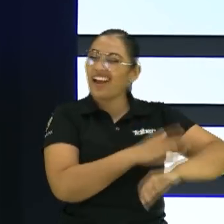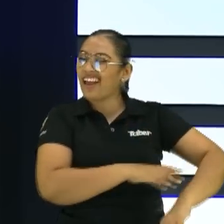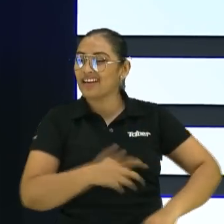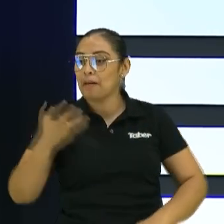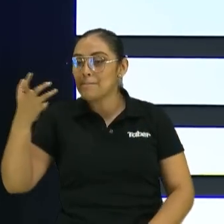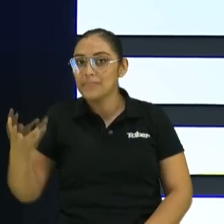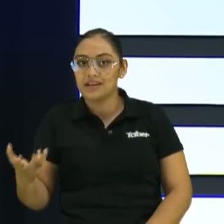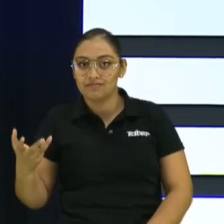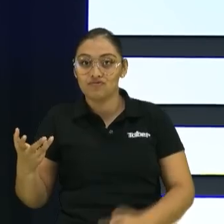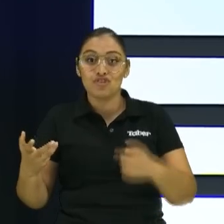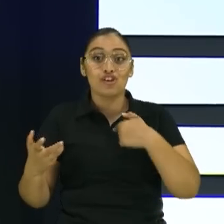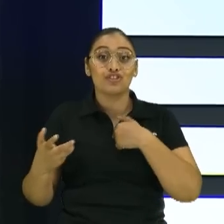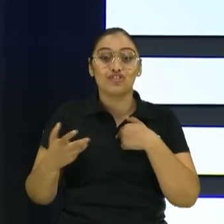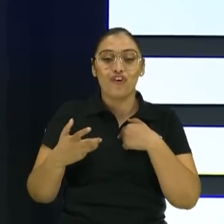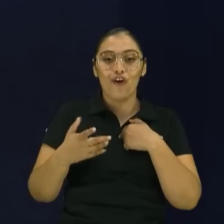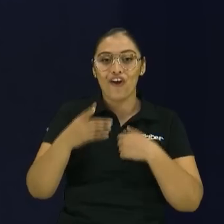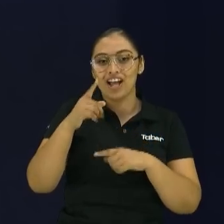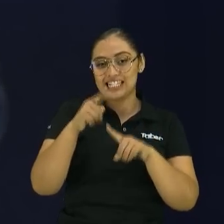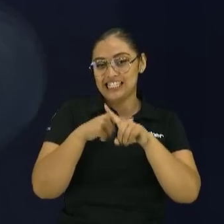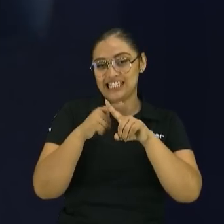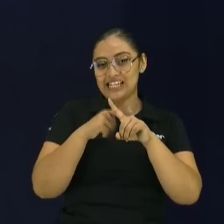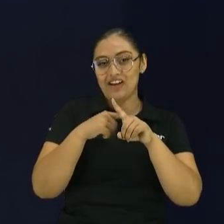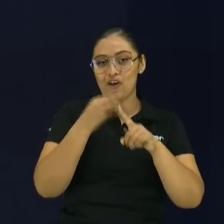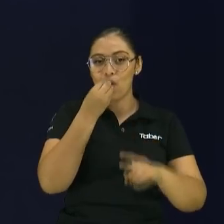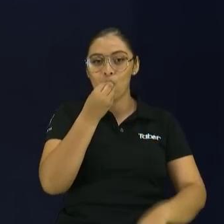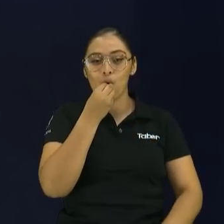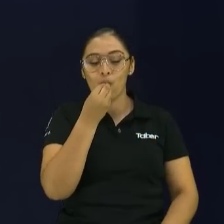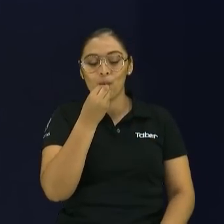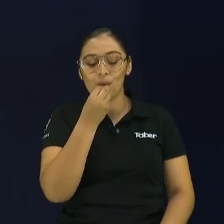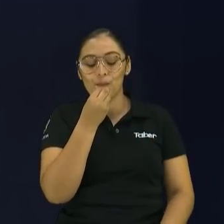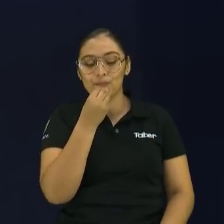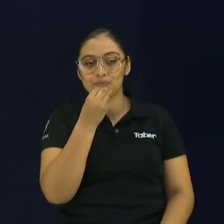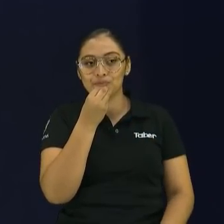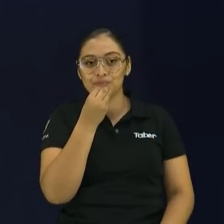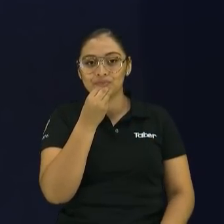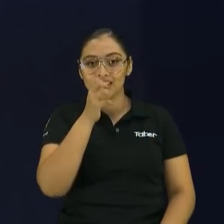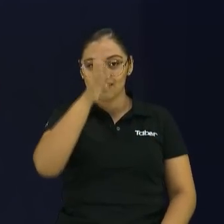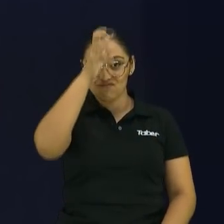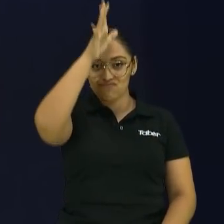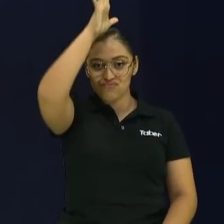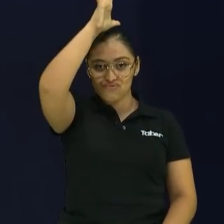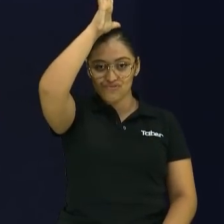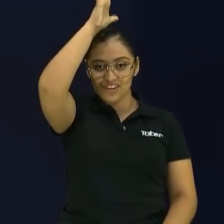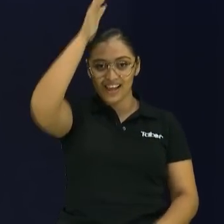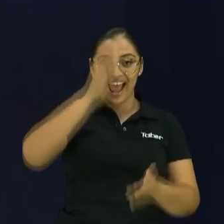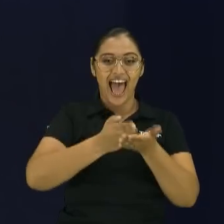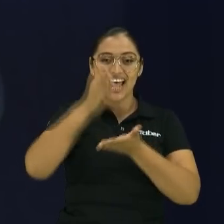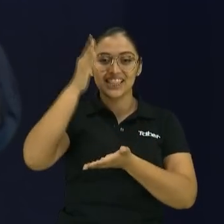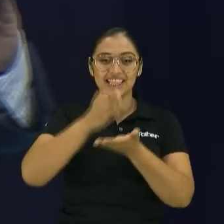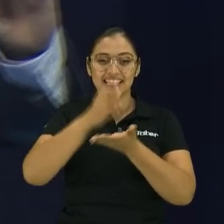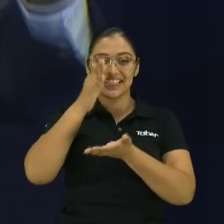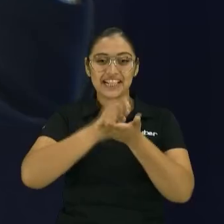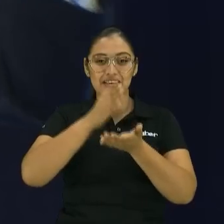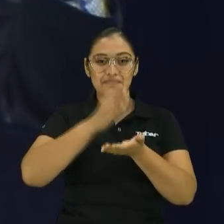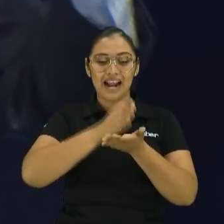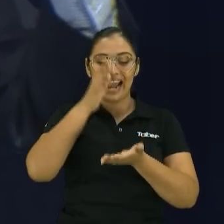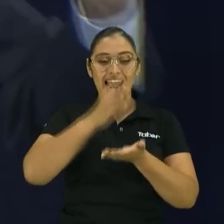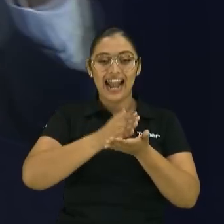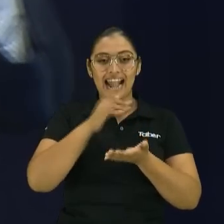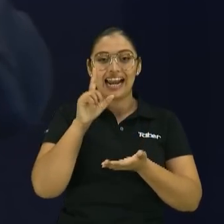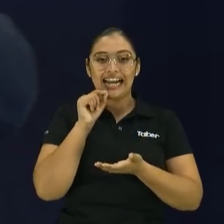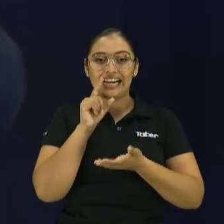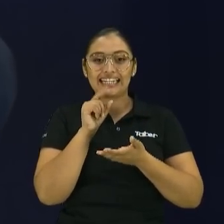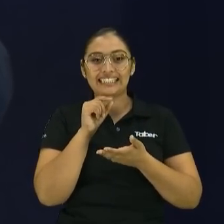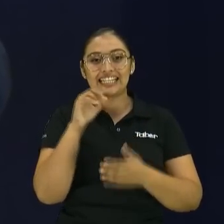gallo en chicha alguien lo ha probado alguna vez lo máximo hermano y lo mejor de todo de